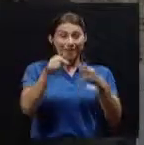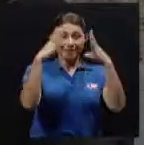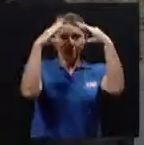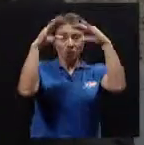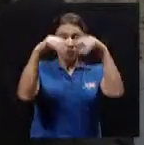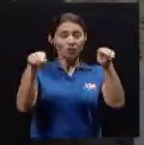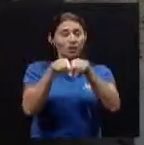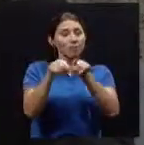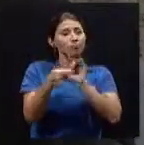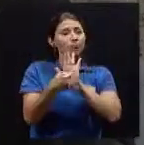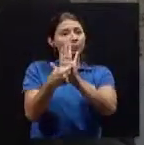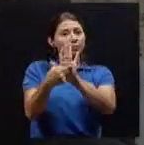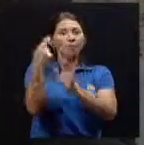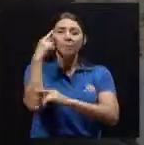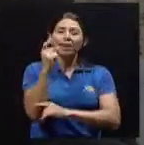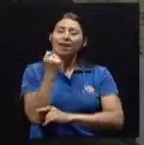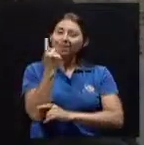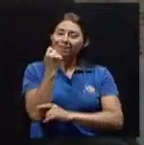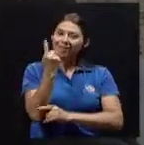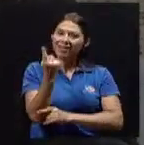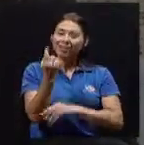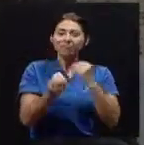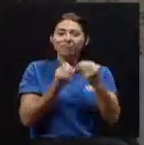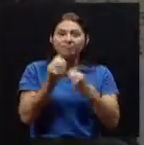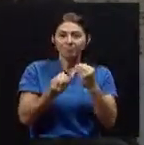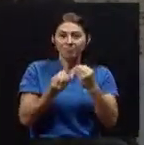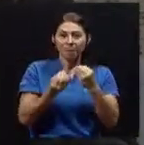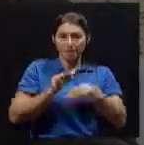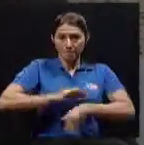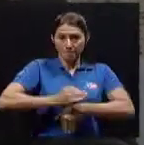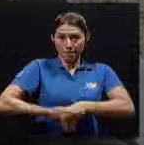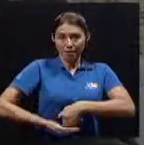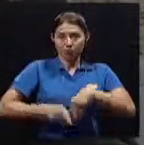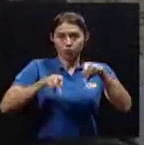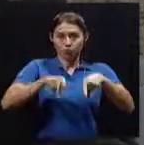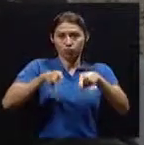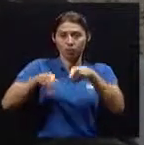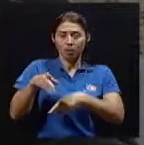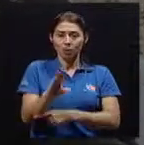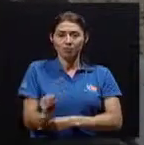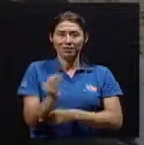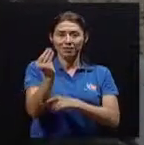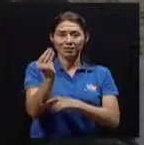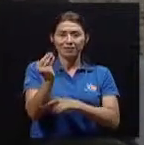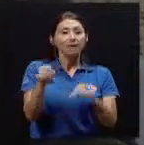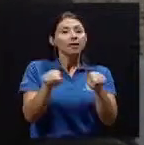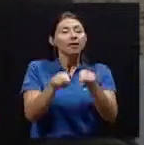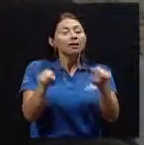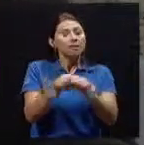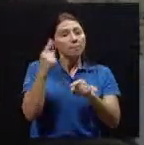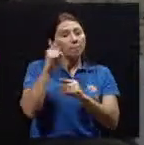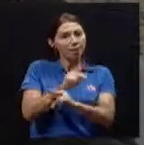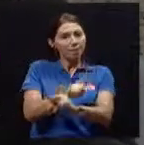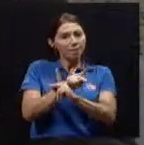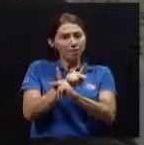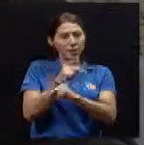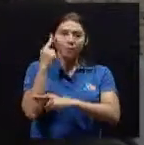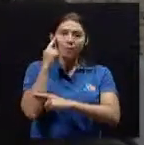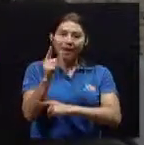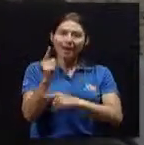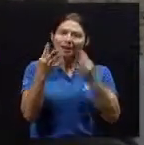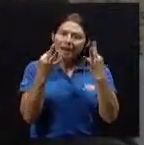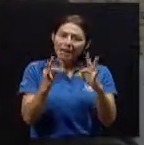Observamos esa información con la finalidad también de comprender un poco más el embarazo en nuestros adolescentes y por supuesto que también con la finalidad